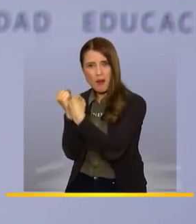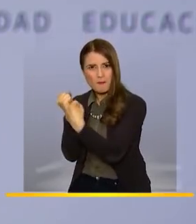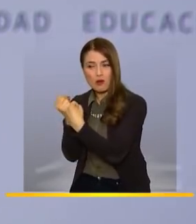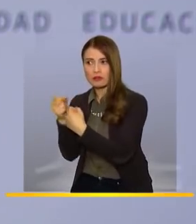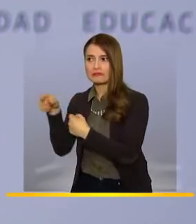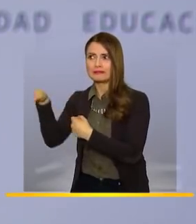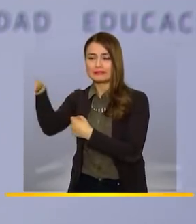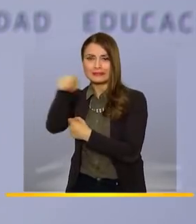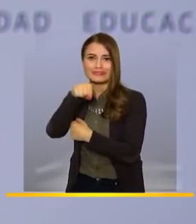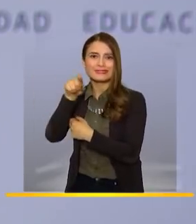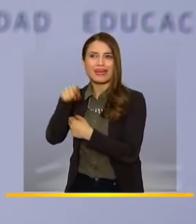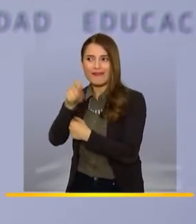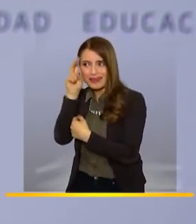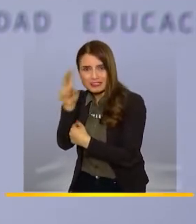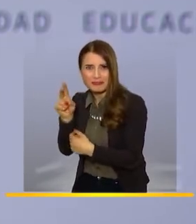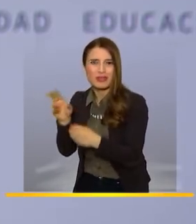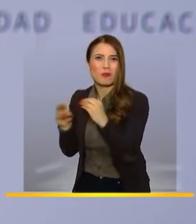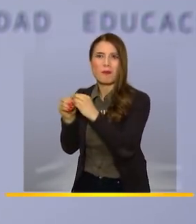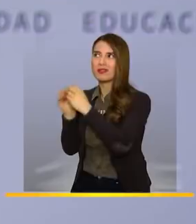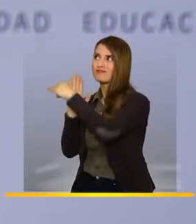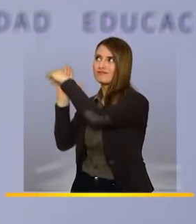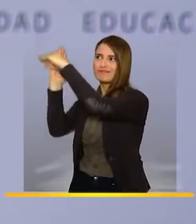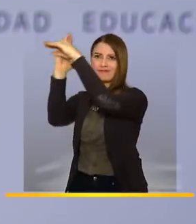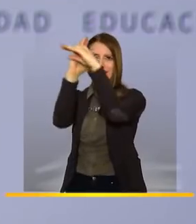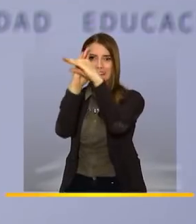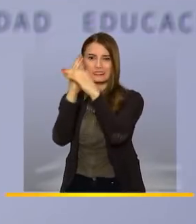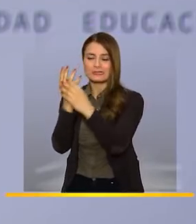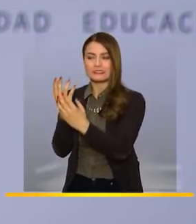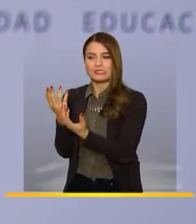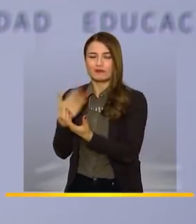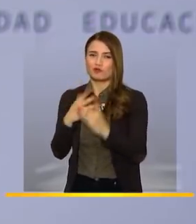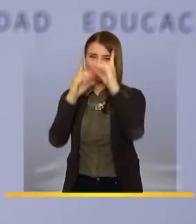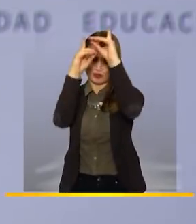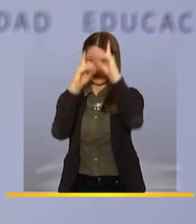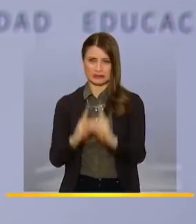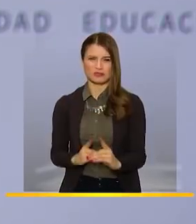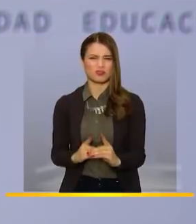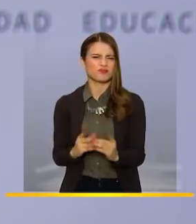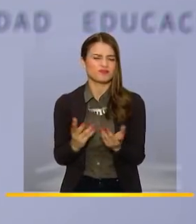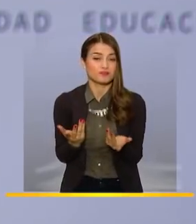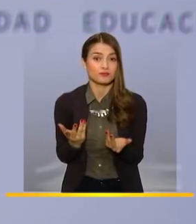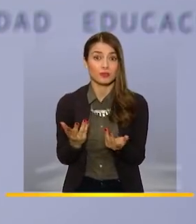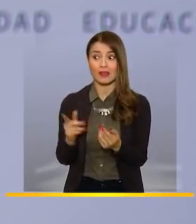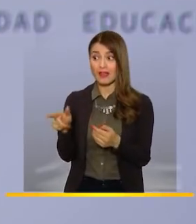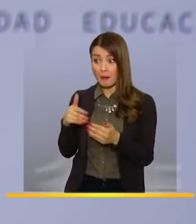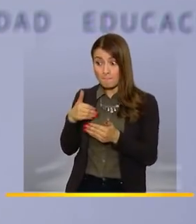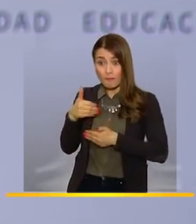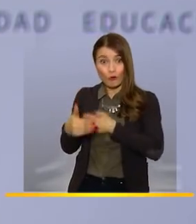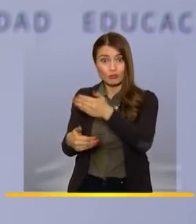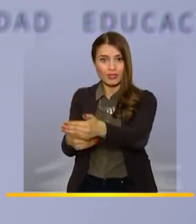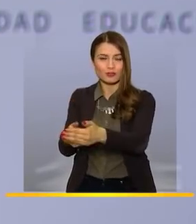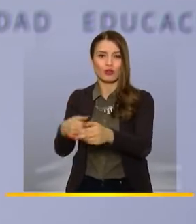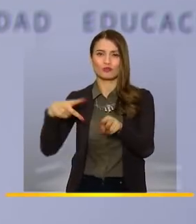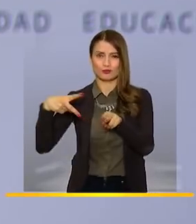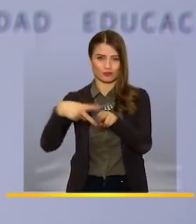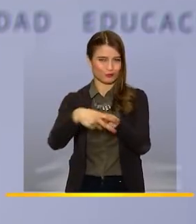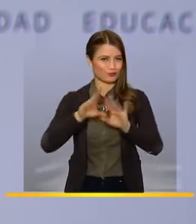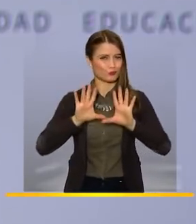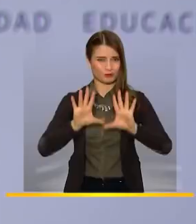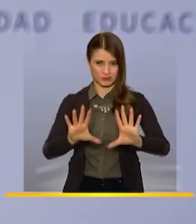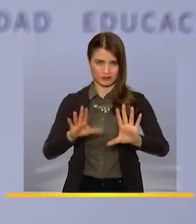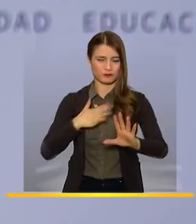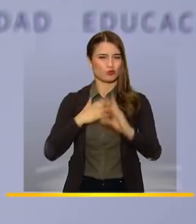intervenido, he tomado la decisión de suspender los términos del proceso en curso.